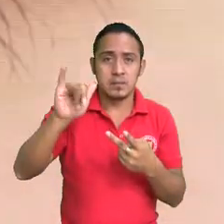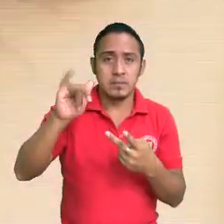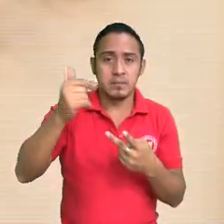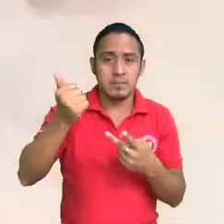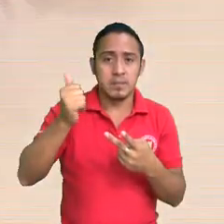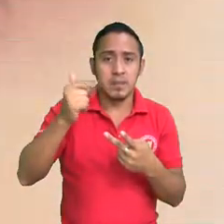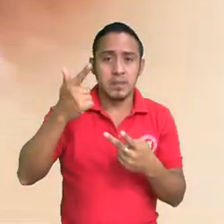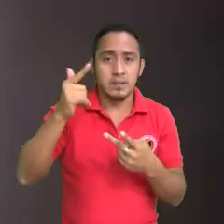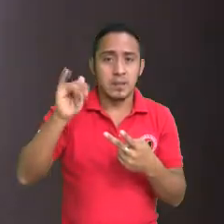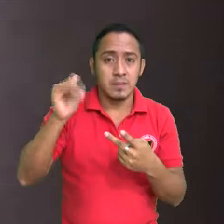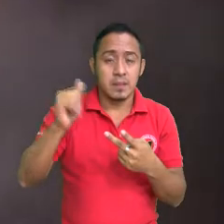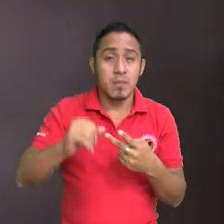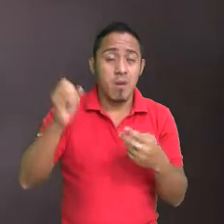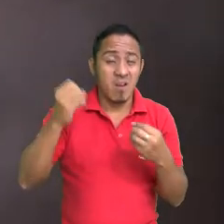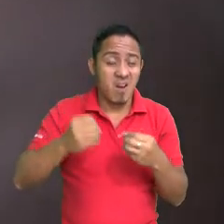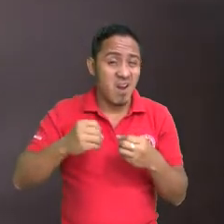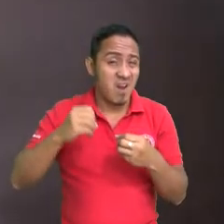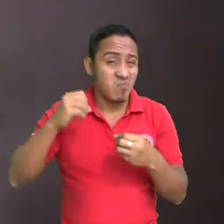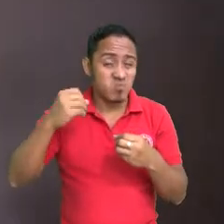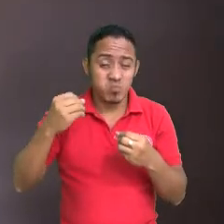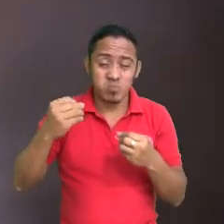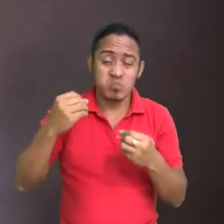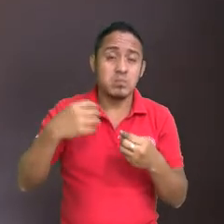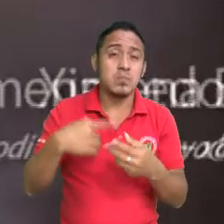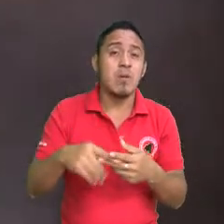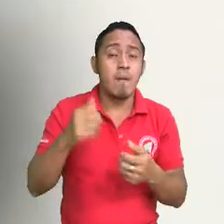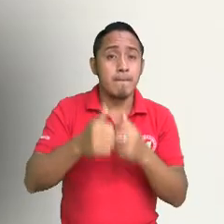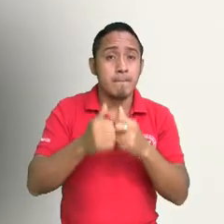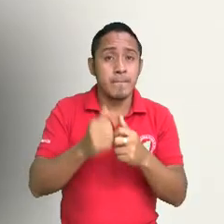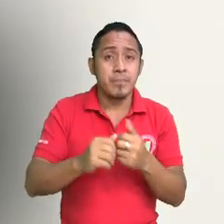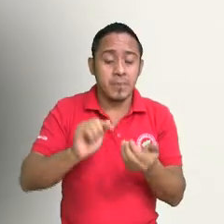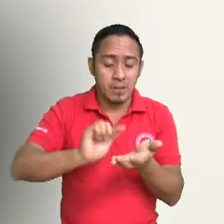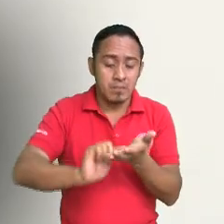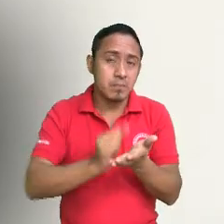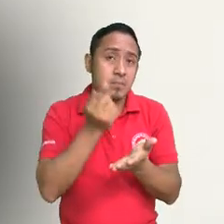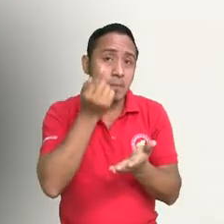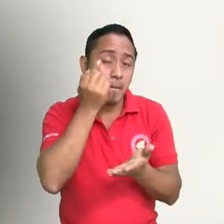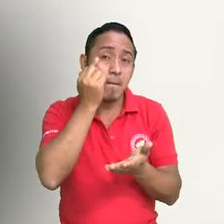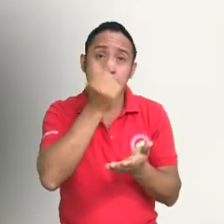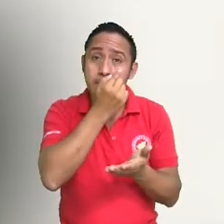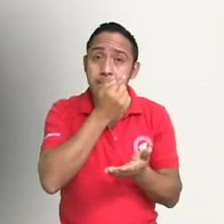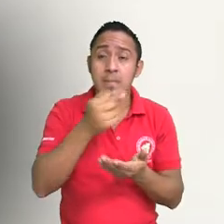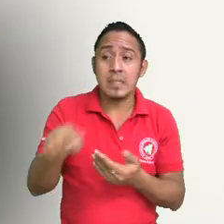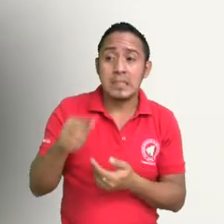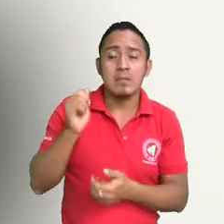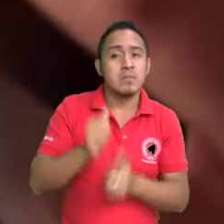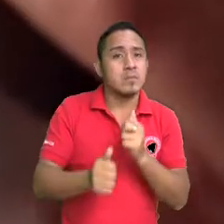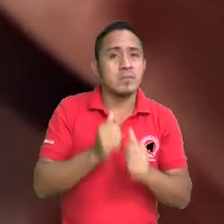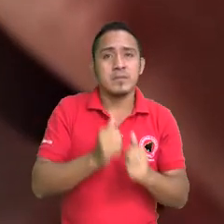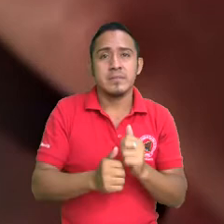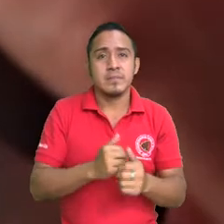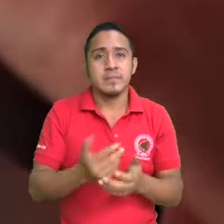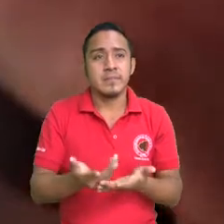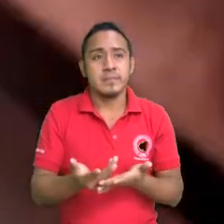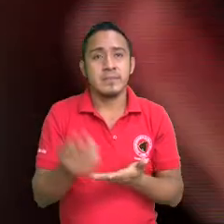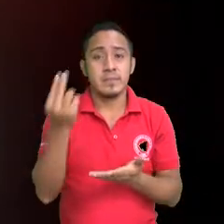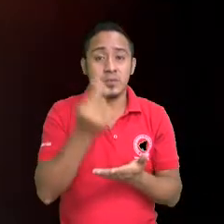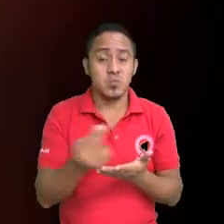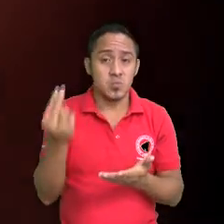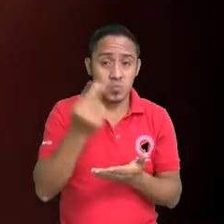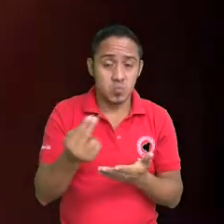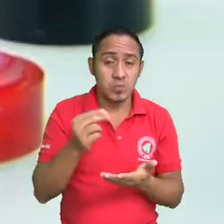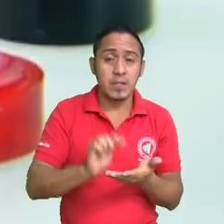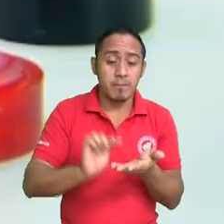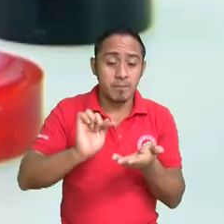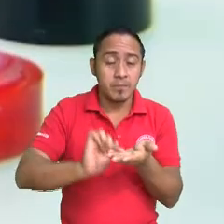hipermetropías muy altas o deformidades en su parte del ojo. Entonces, esto es más que todo un abuso de lente de contacto y